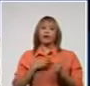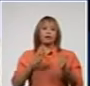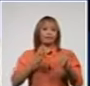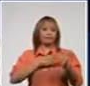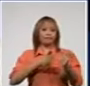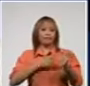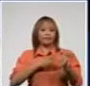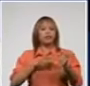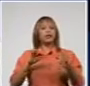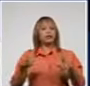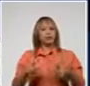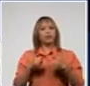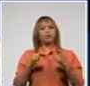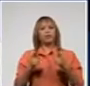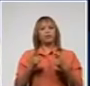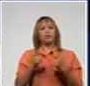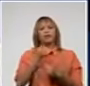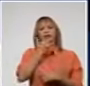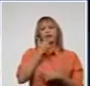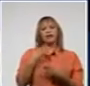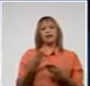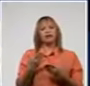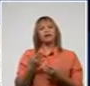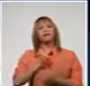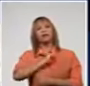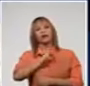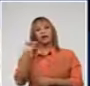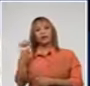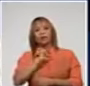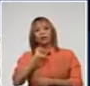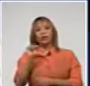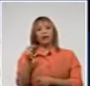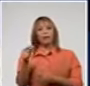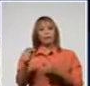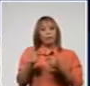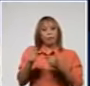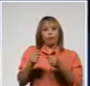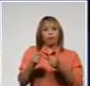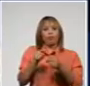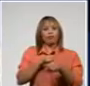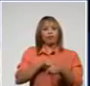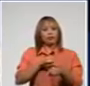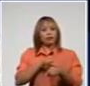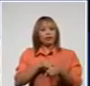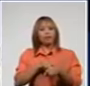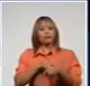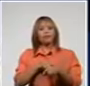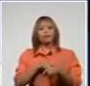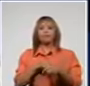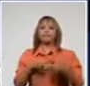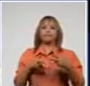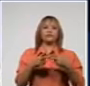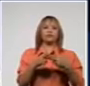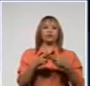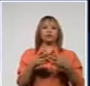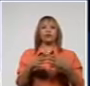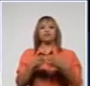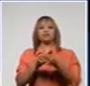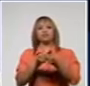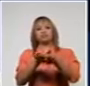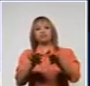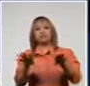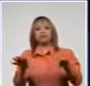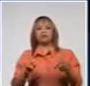hagan para lograr salir en un corto periodo de tiempo de la situación esta que hemos